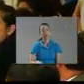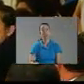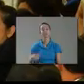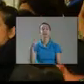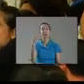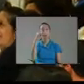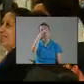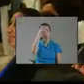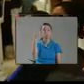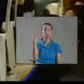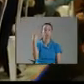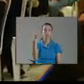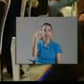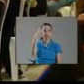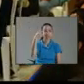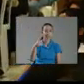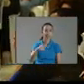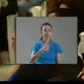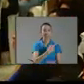Jehová.